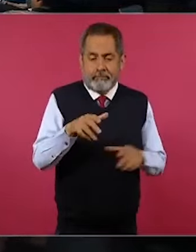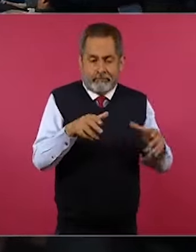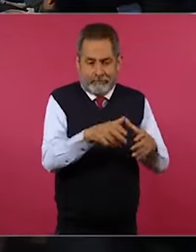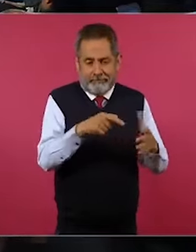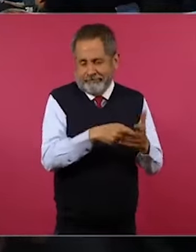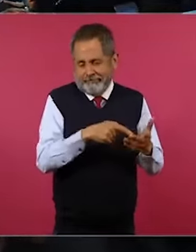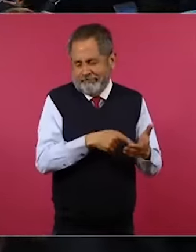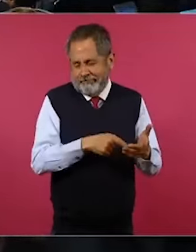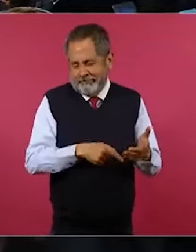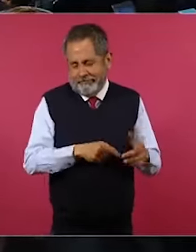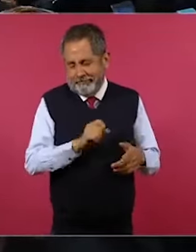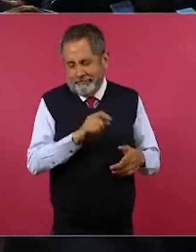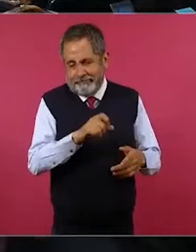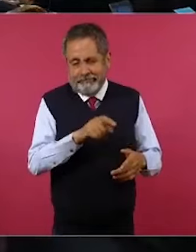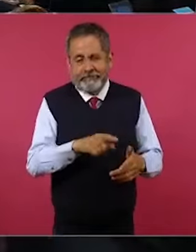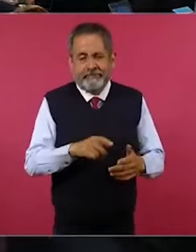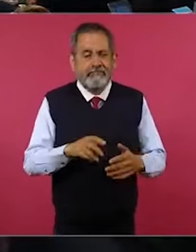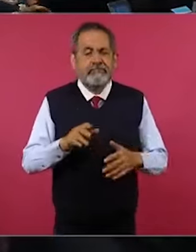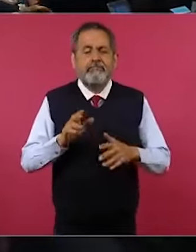o